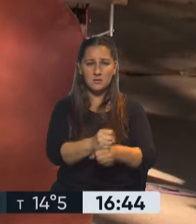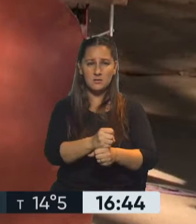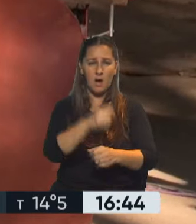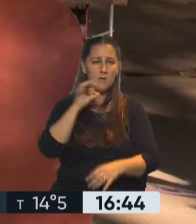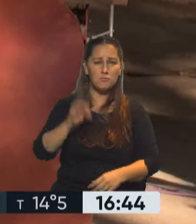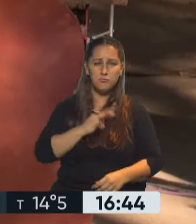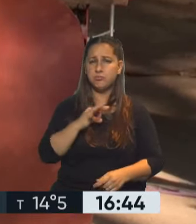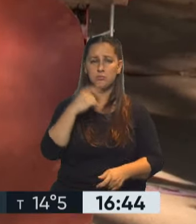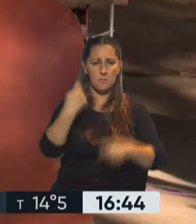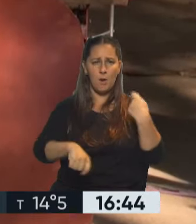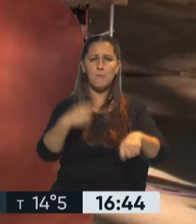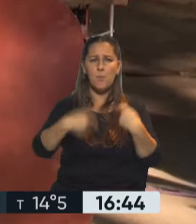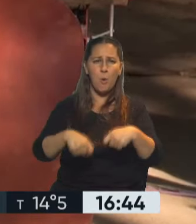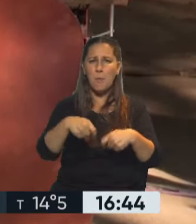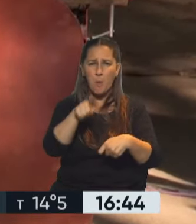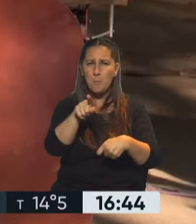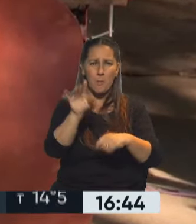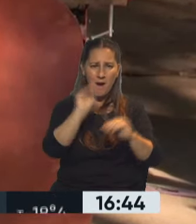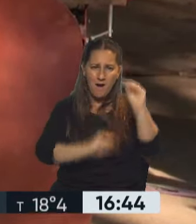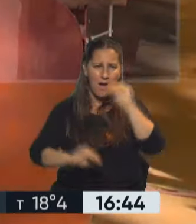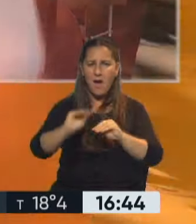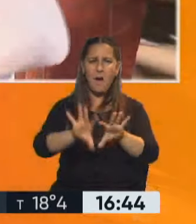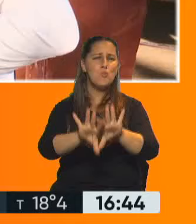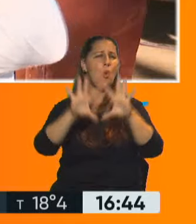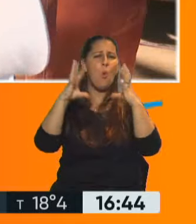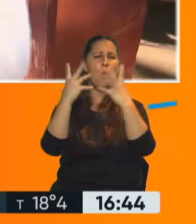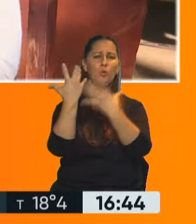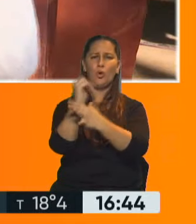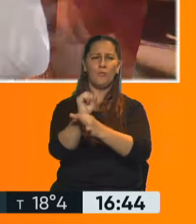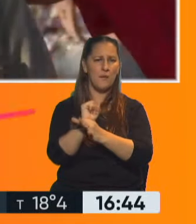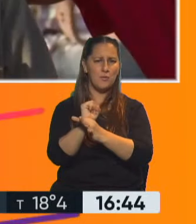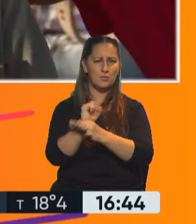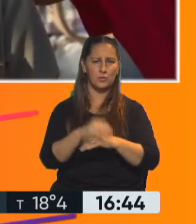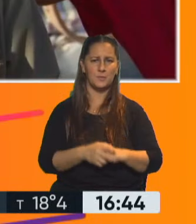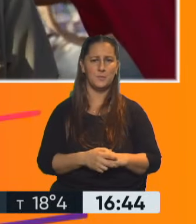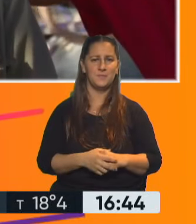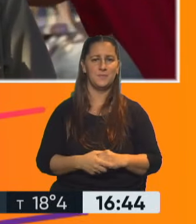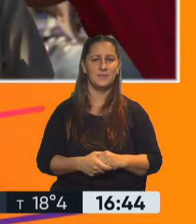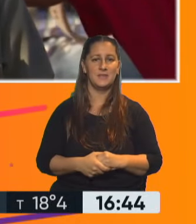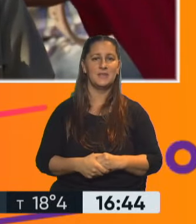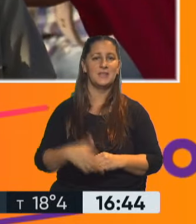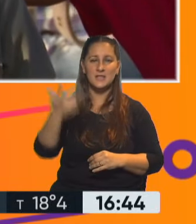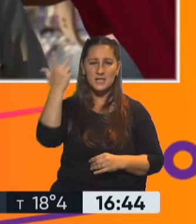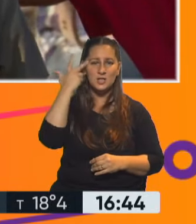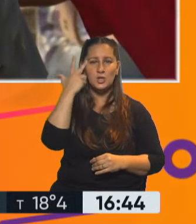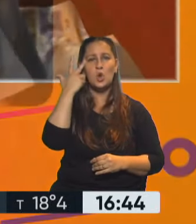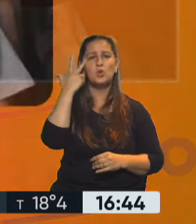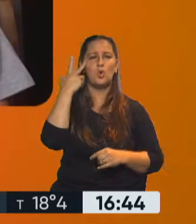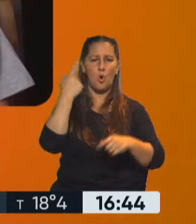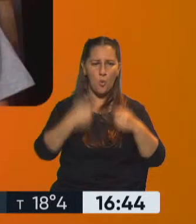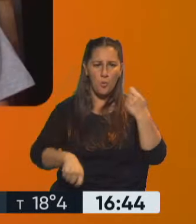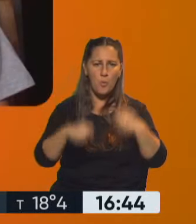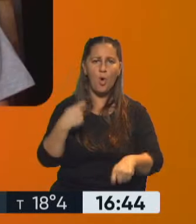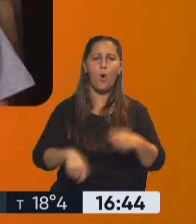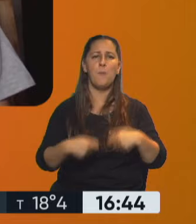todos los artistas del mundo. Del mundo, del mundo. El Circo de Soleil ahí como 18 bombos Shakira, para los bailarines, para los